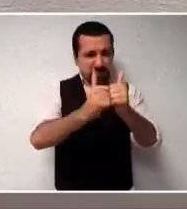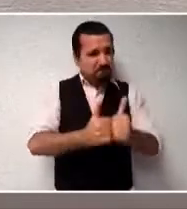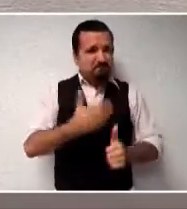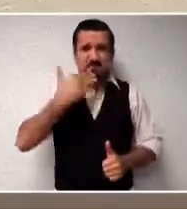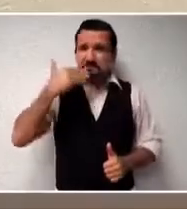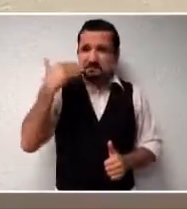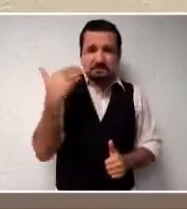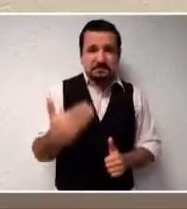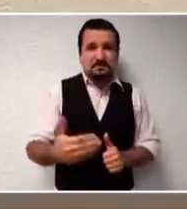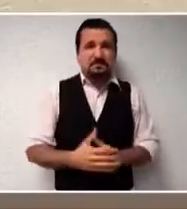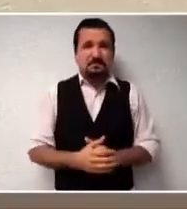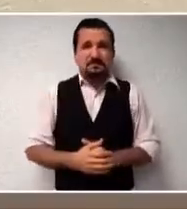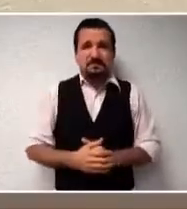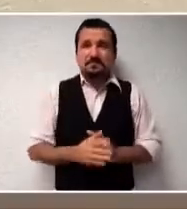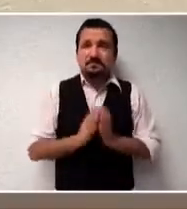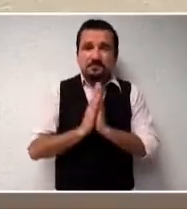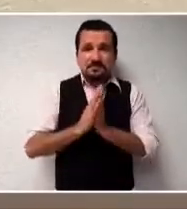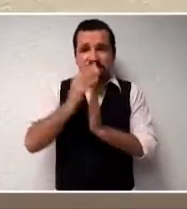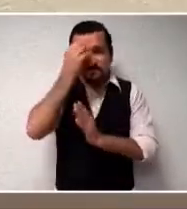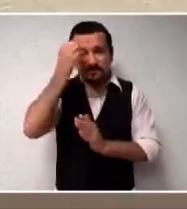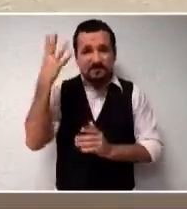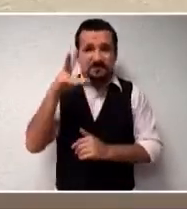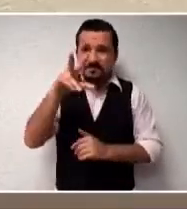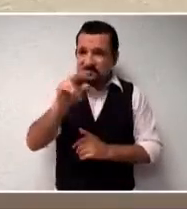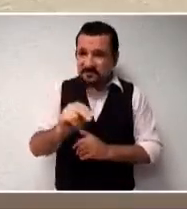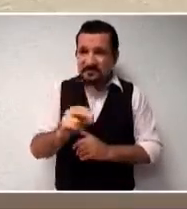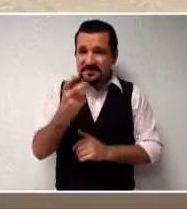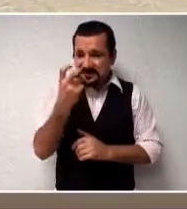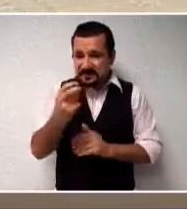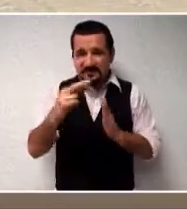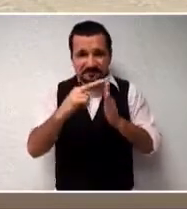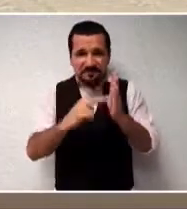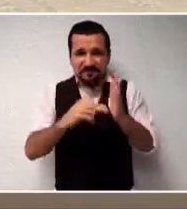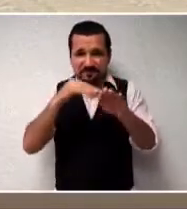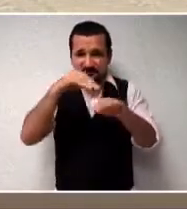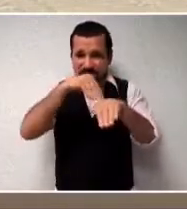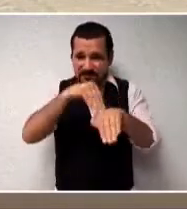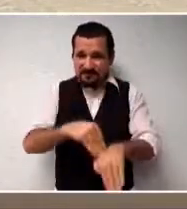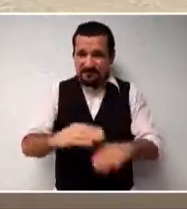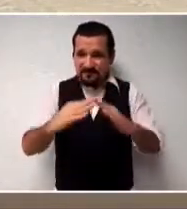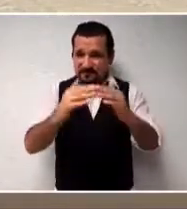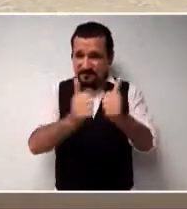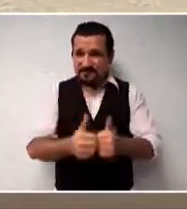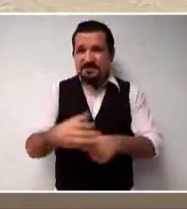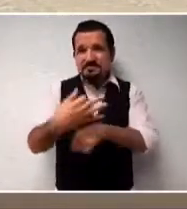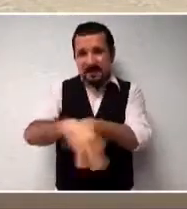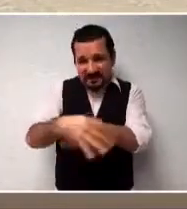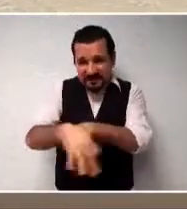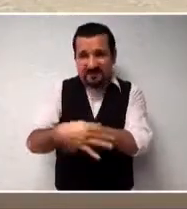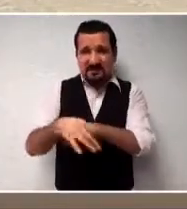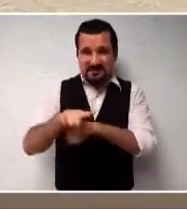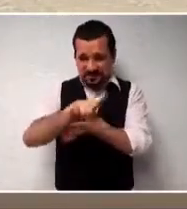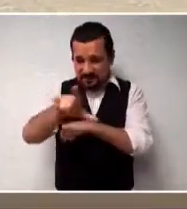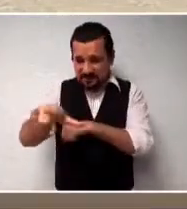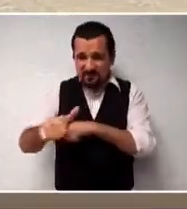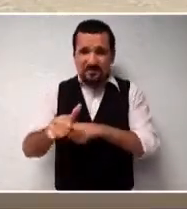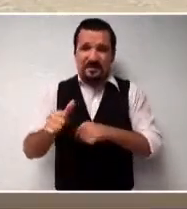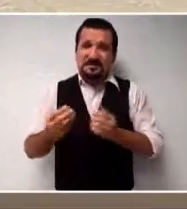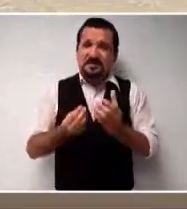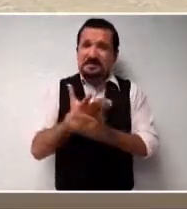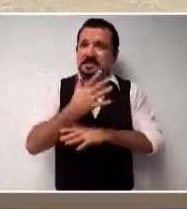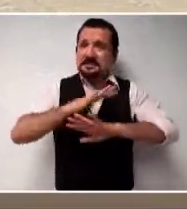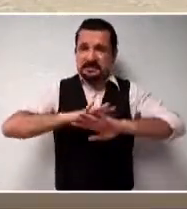llamado no olvides que esta medida es temporal vamos a salir de esta no te